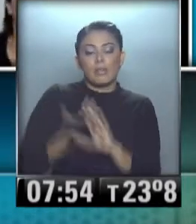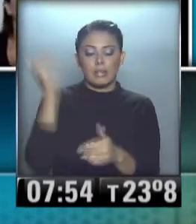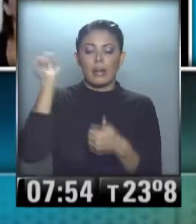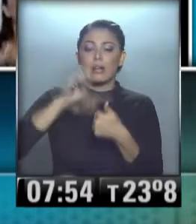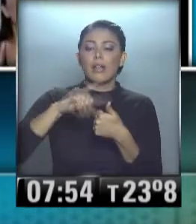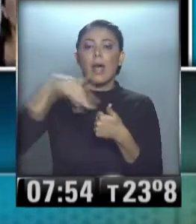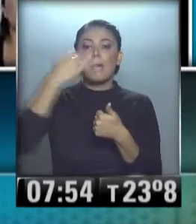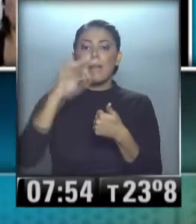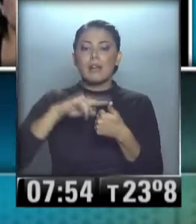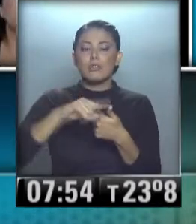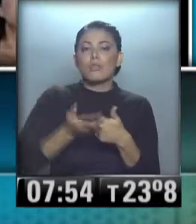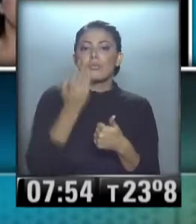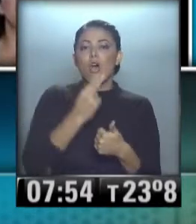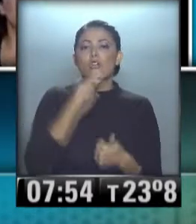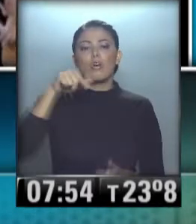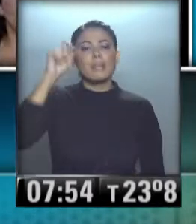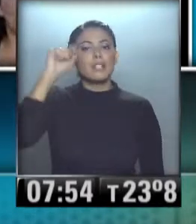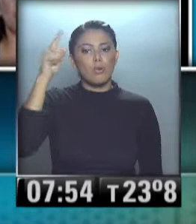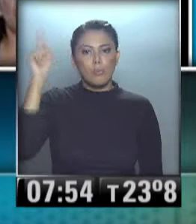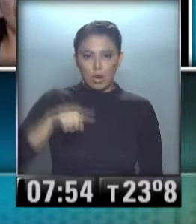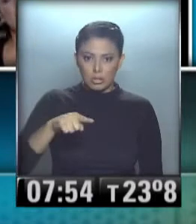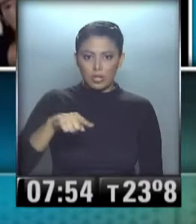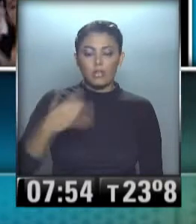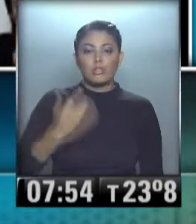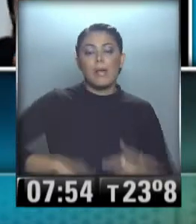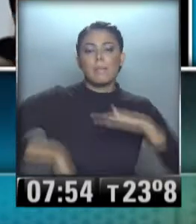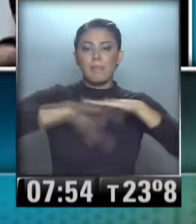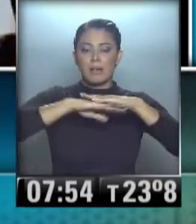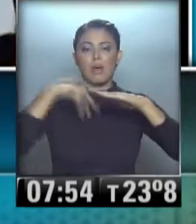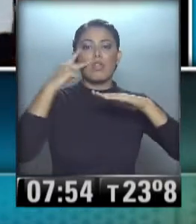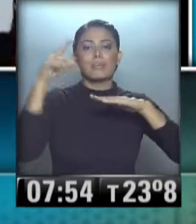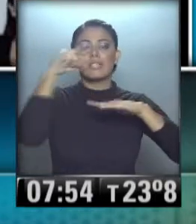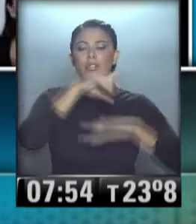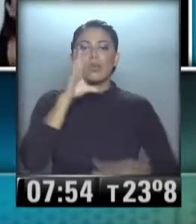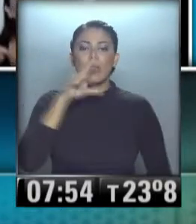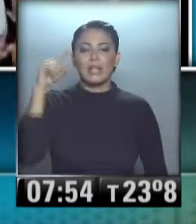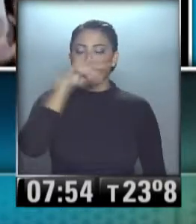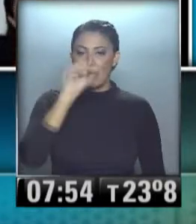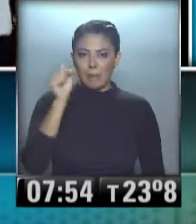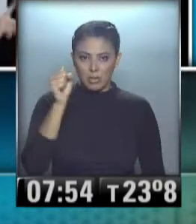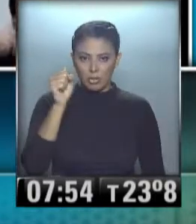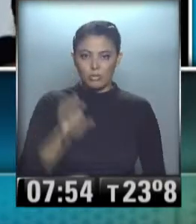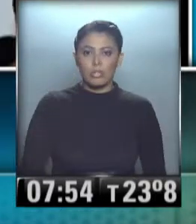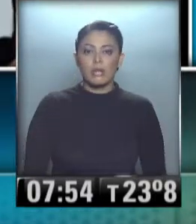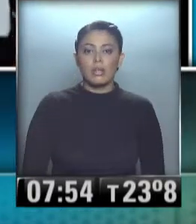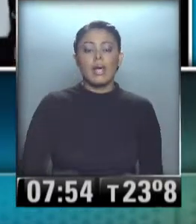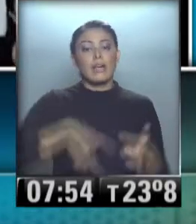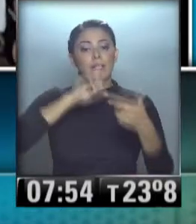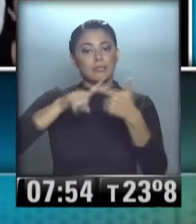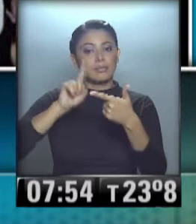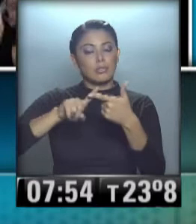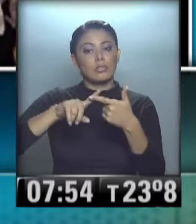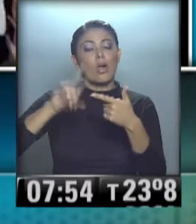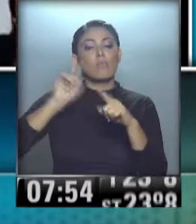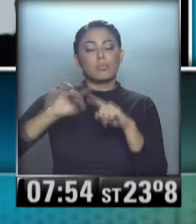marzo un 11,31%, con lo que la máxima se va a elevar a 2.757 pesos. En tanto, la ayuda escolar anual